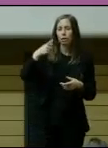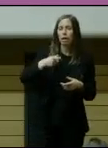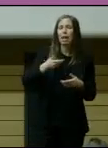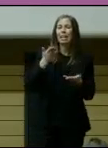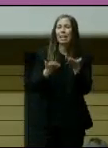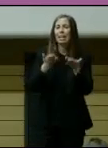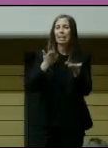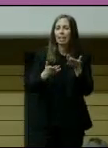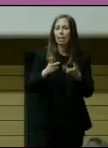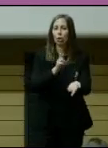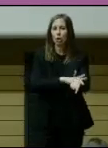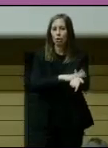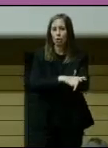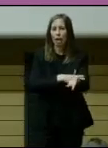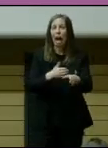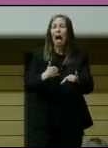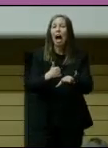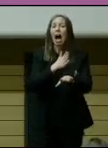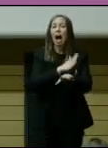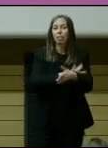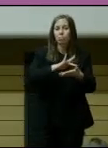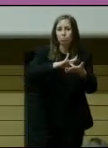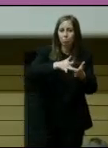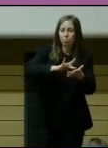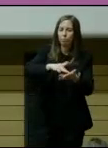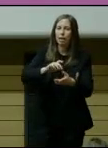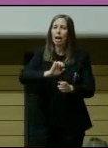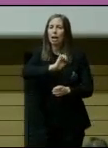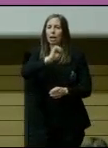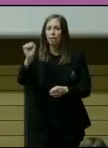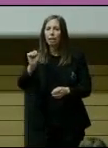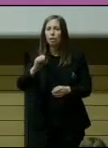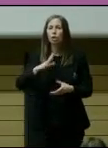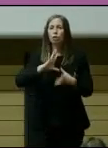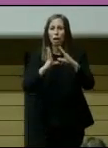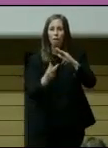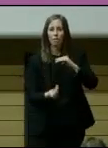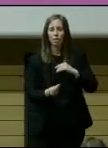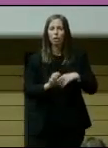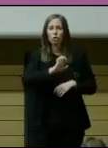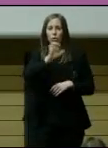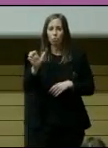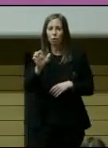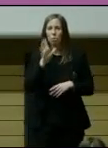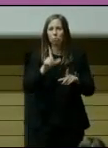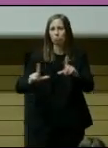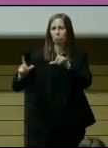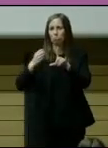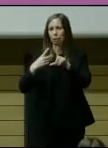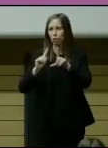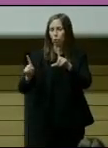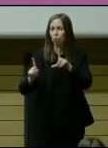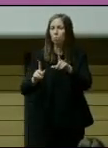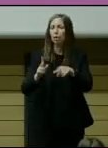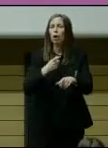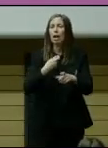heroína. Antes se quedaban desabastecidos los mercados asiáticos, los africanos y los europeos, porque esto no se ve muy bien, pero España, es